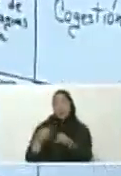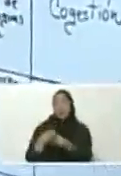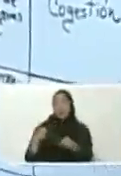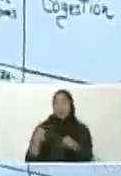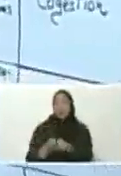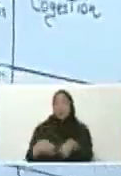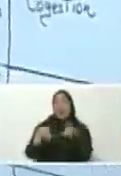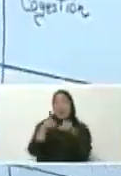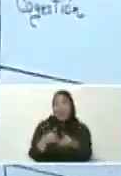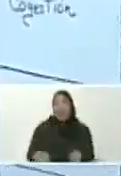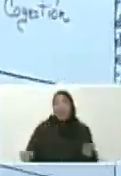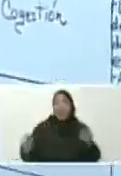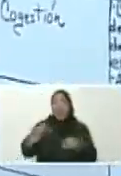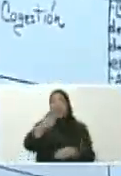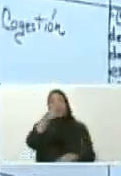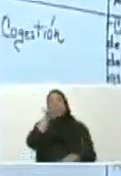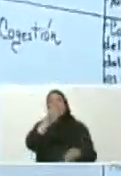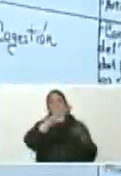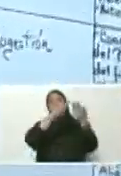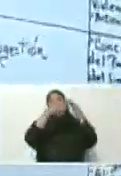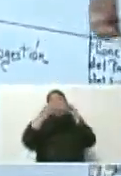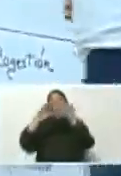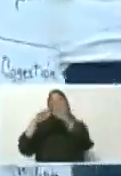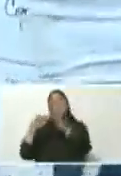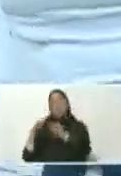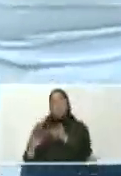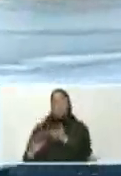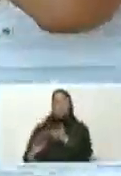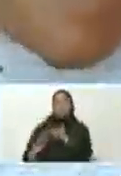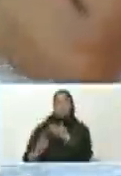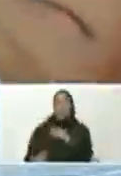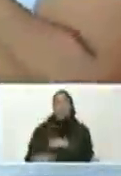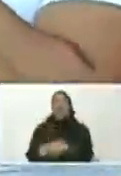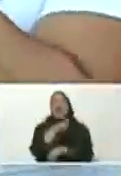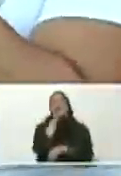agua potable a las 14 comunidades que aquí la conforman y llevar el vital líquido,